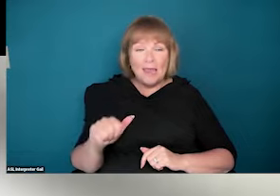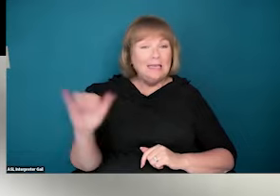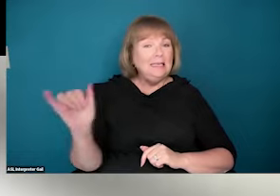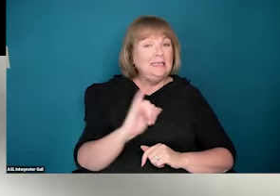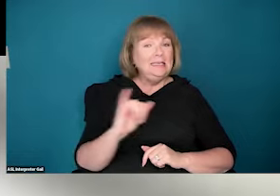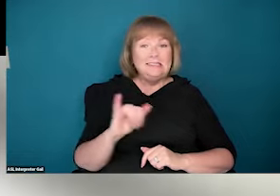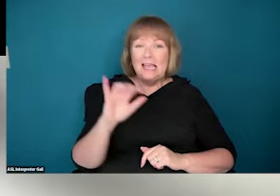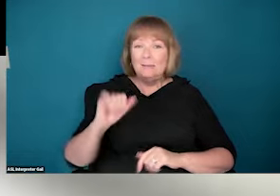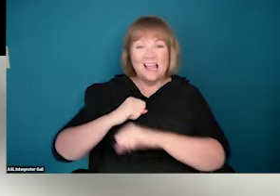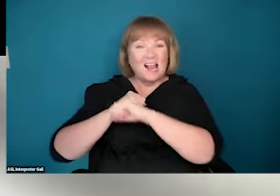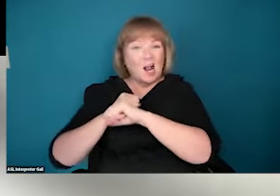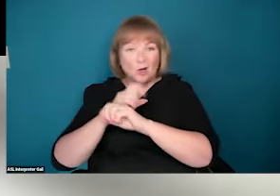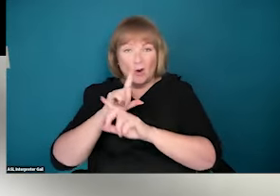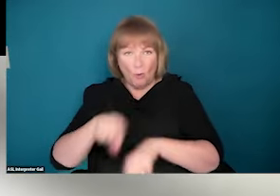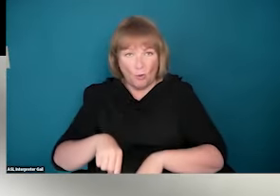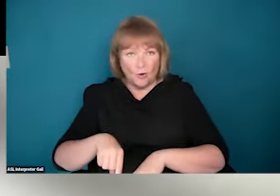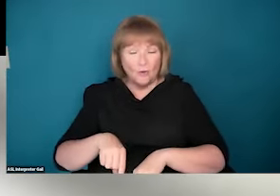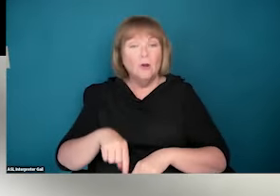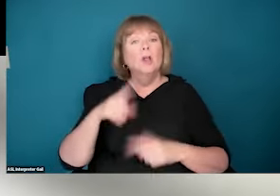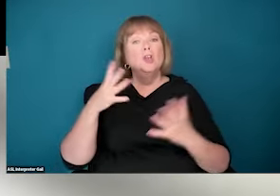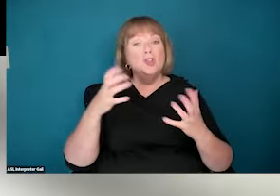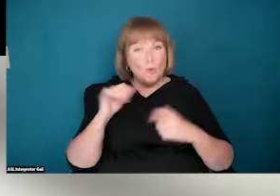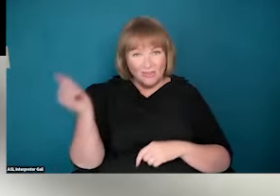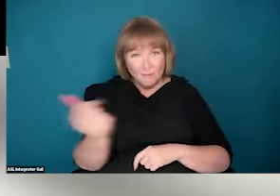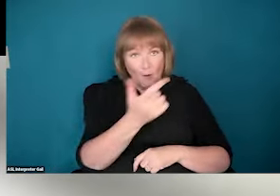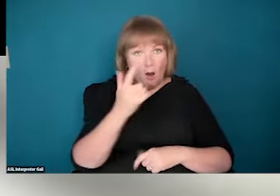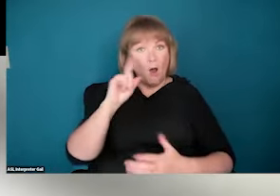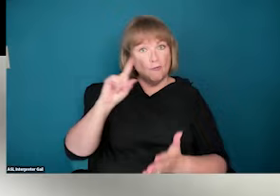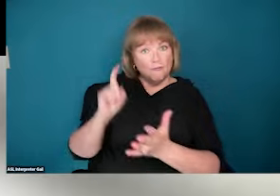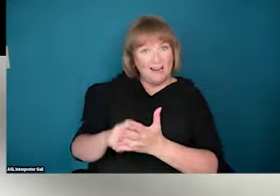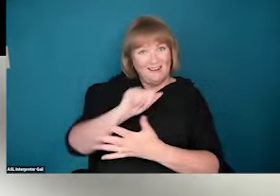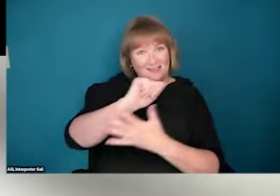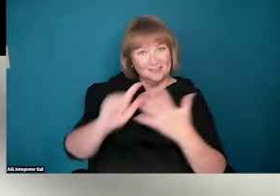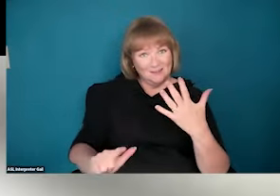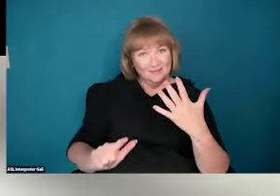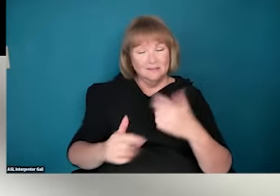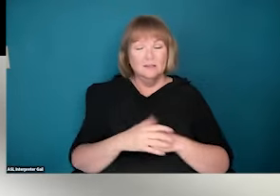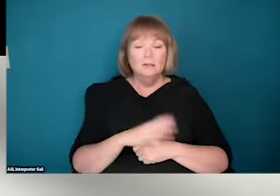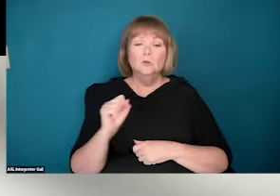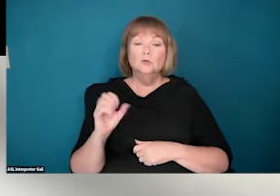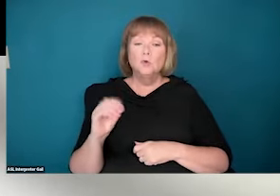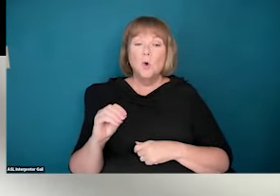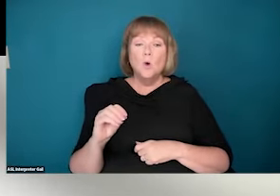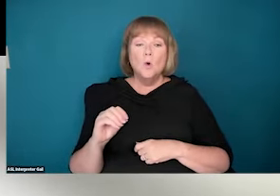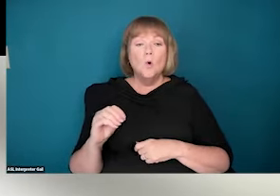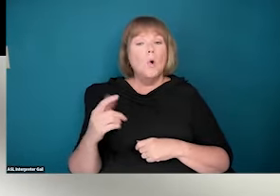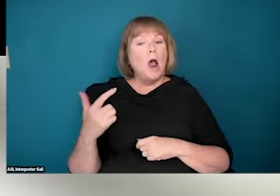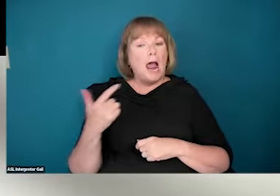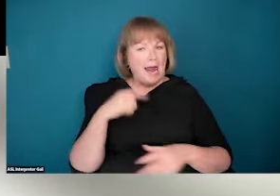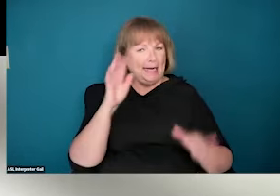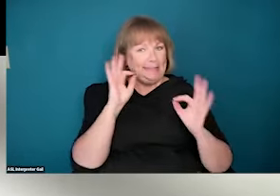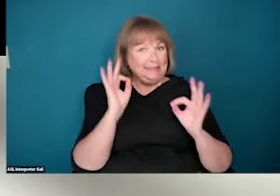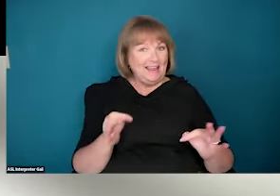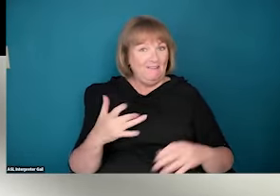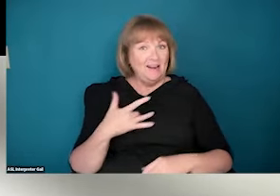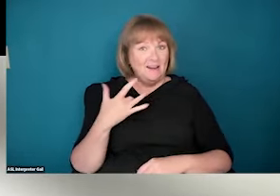documentos que cumplen estatutos y que un acuerdo de apoyo de decisión tomado tiene que